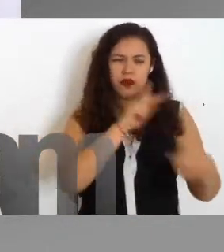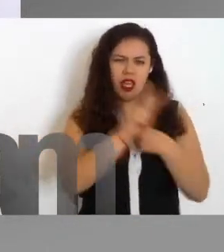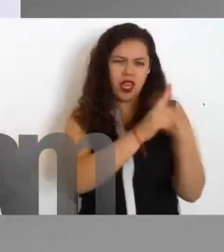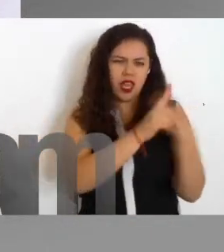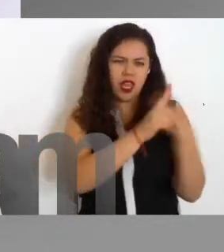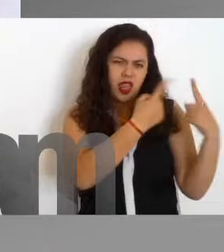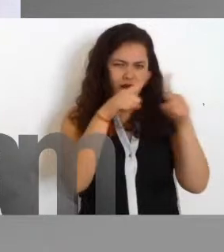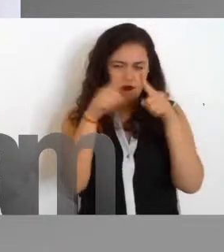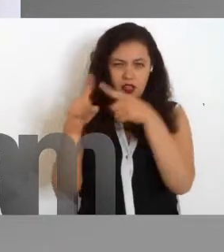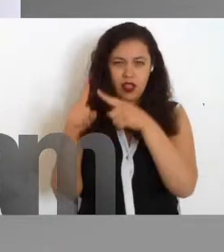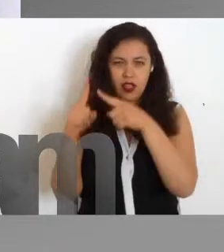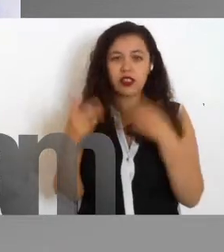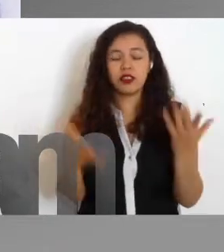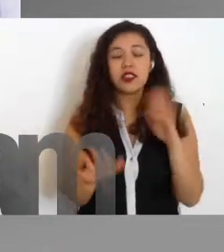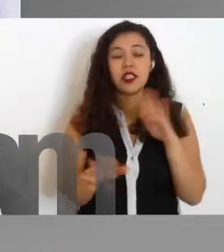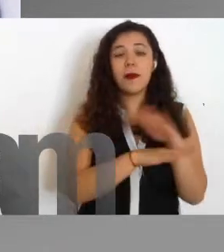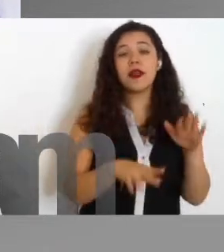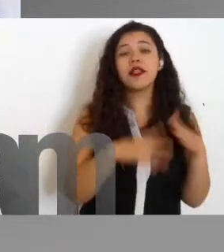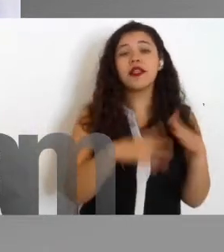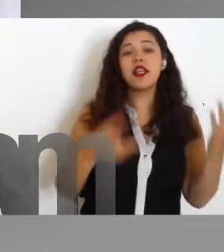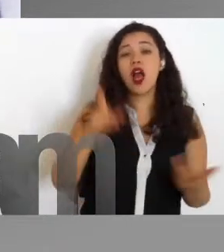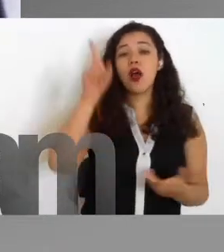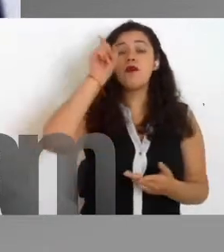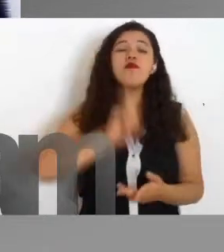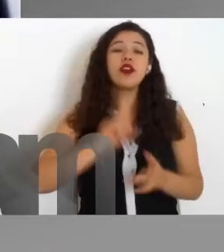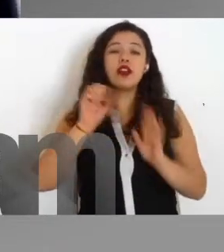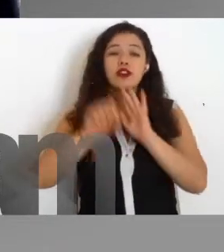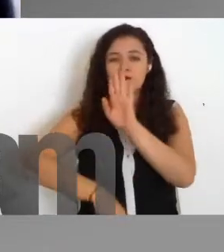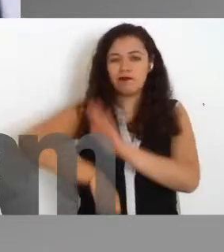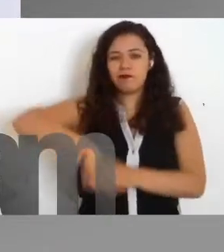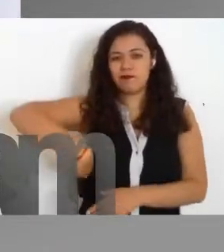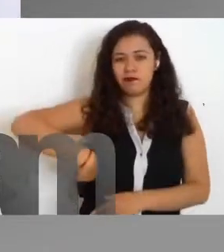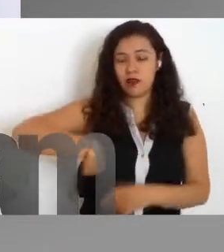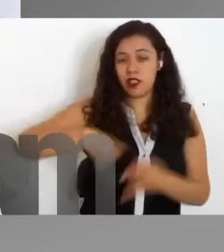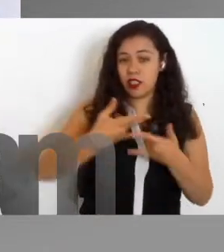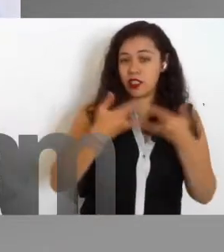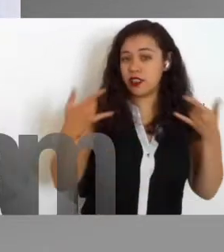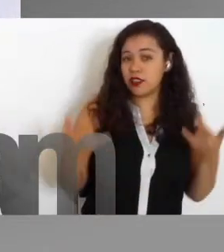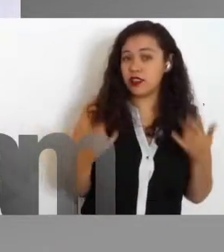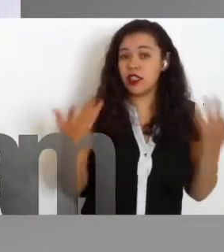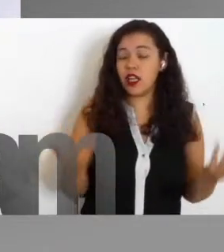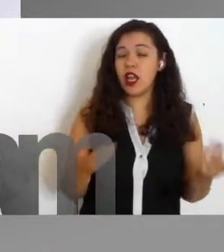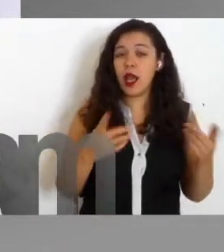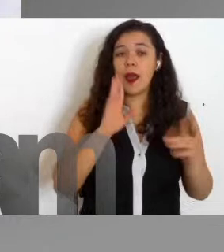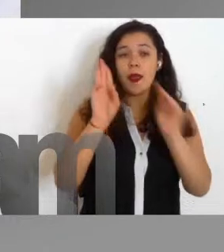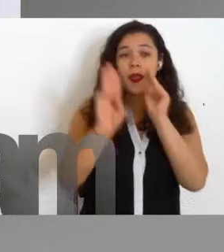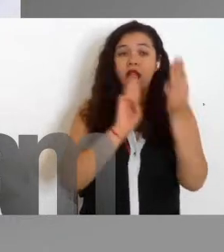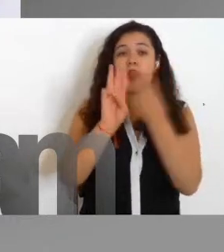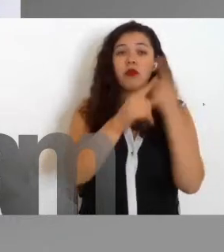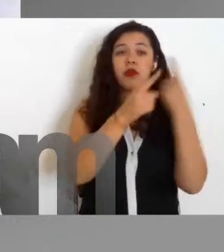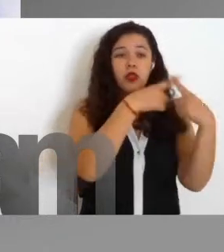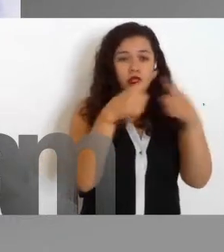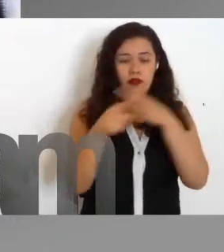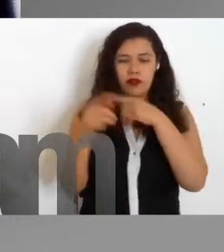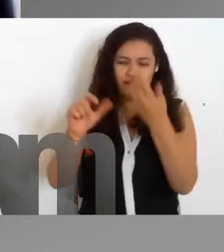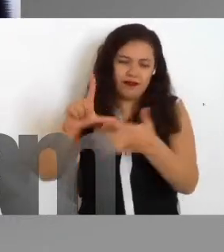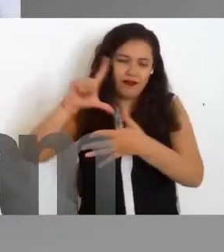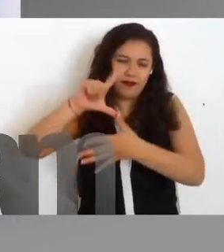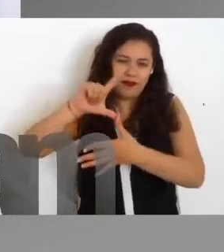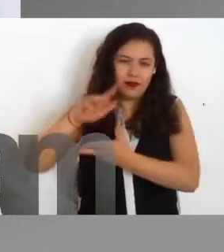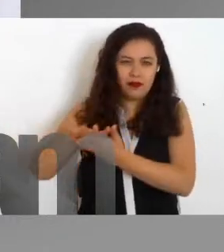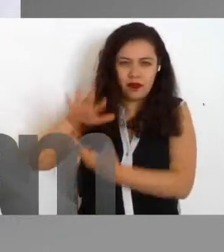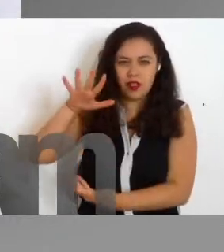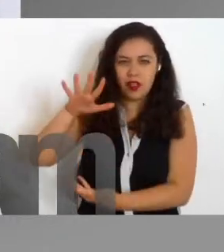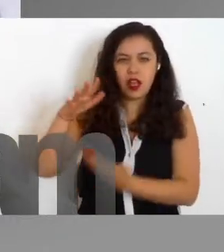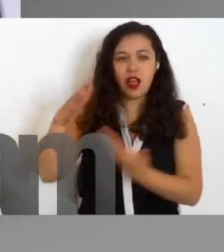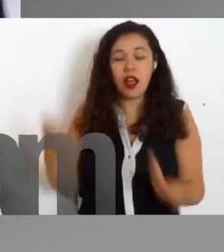referente de cómo vive una mujer con amputación, y es en distintos países del mundo, la mayoría latinoamericanos. Entonces, para